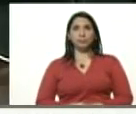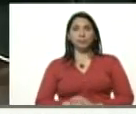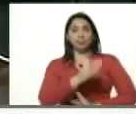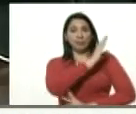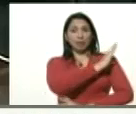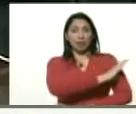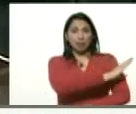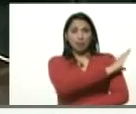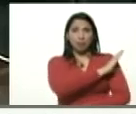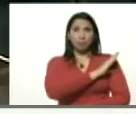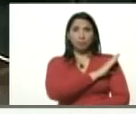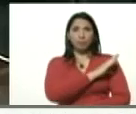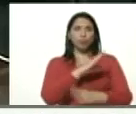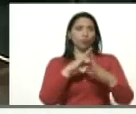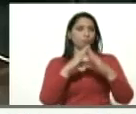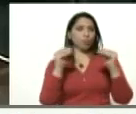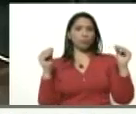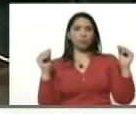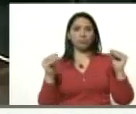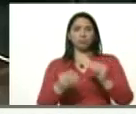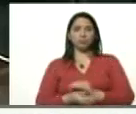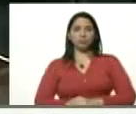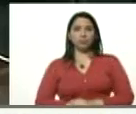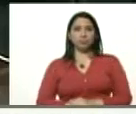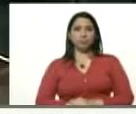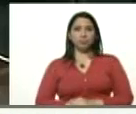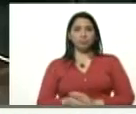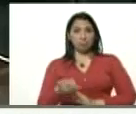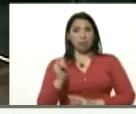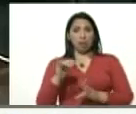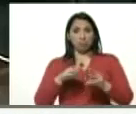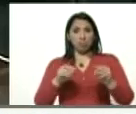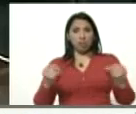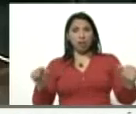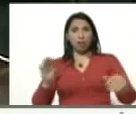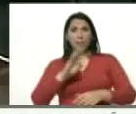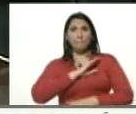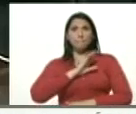clínica, todos. Están en su tierra, en su patria.